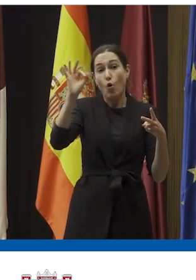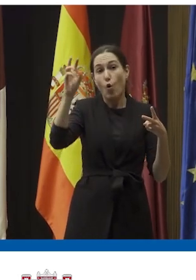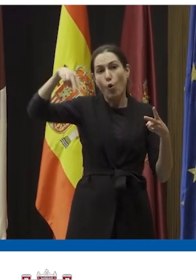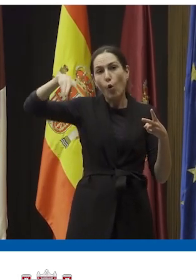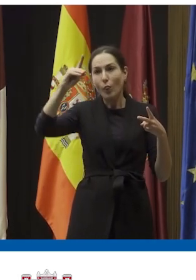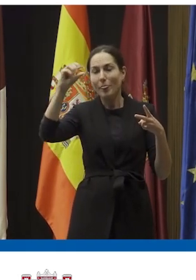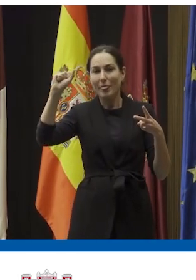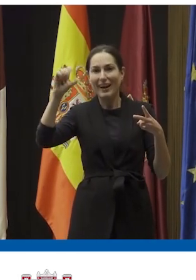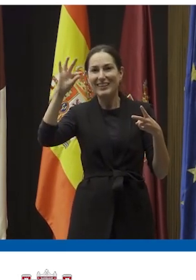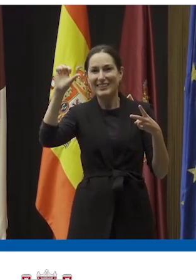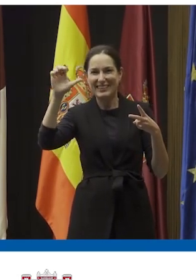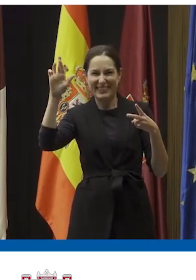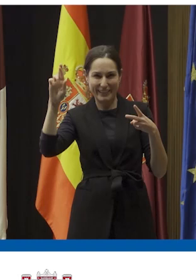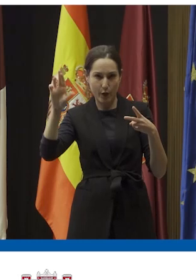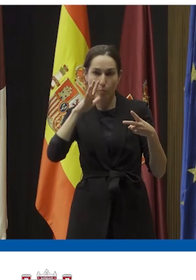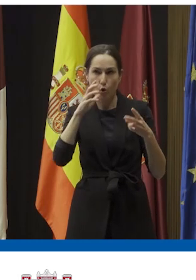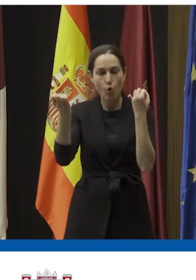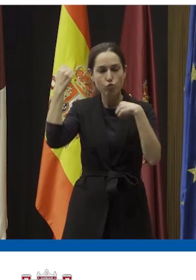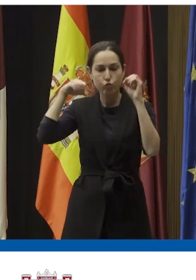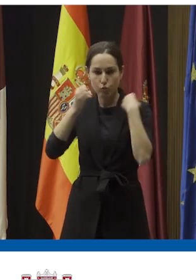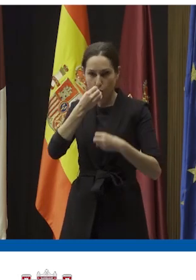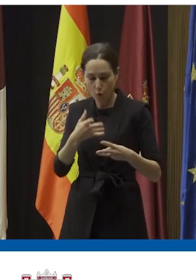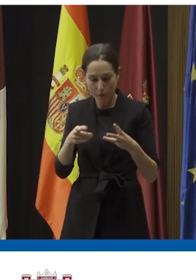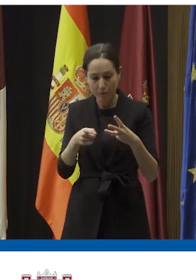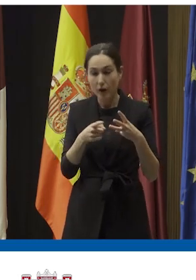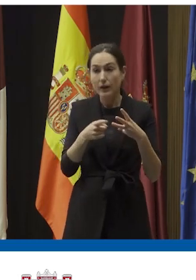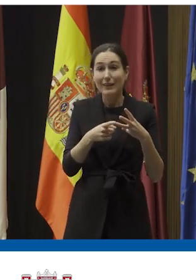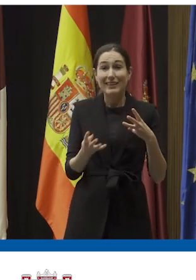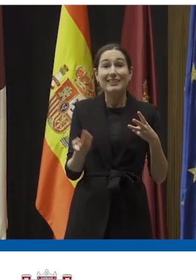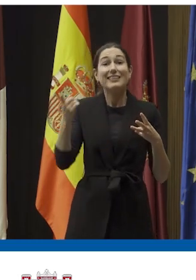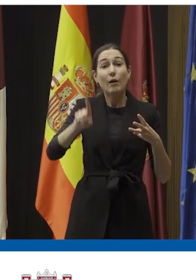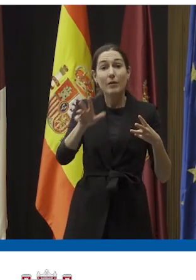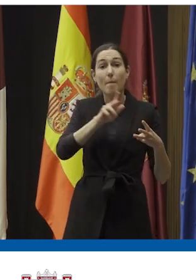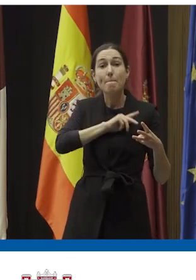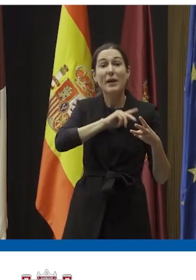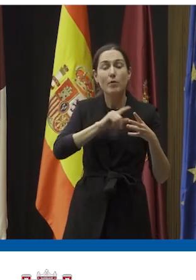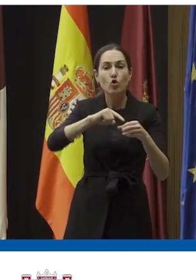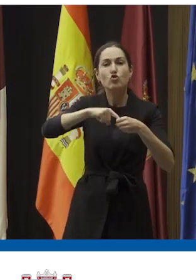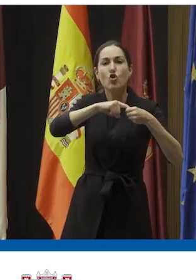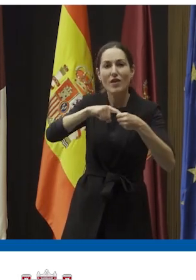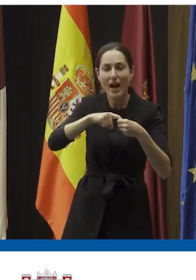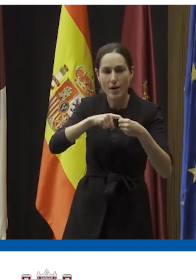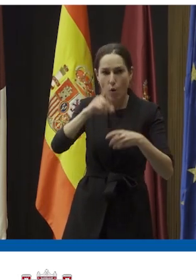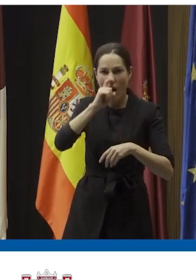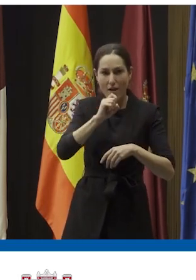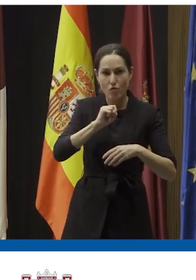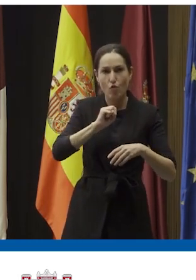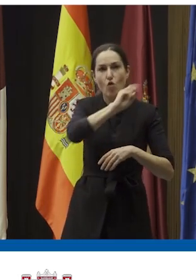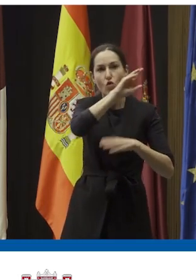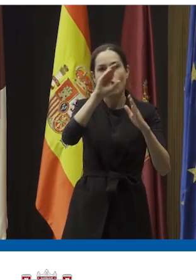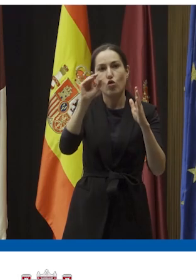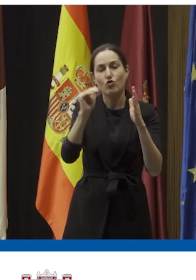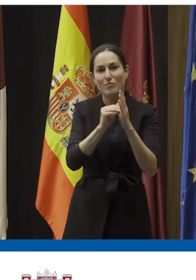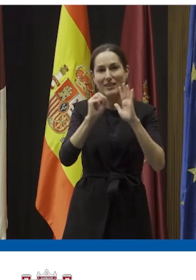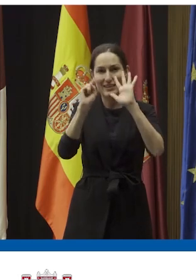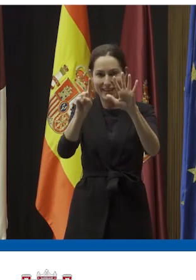1998 a las buenas formas y galardonado en la 4ª edición de los Premios Solidarios 2006. En 2015, y ya voy